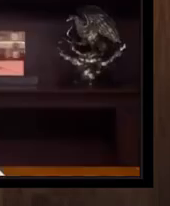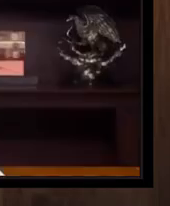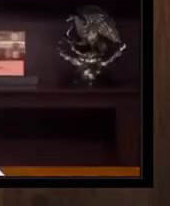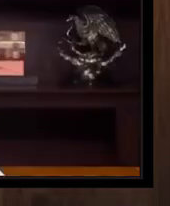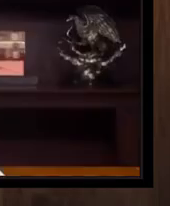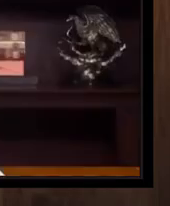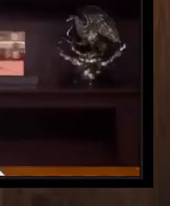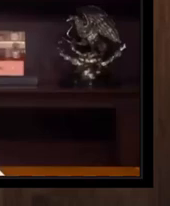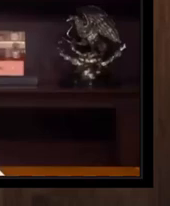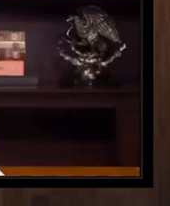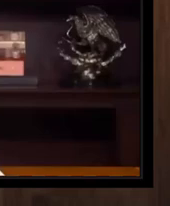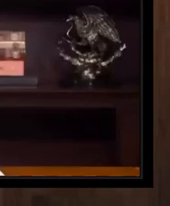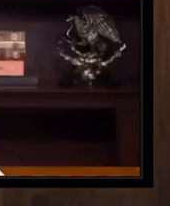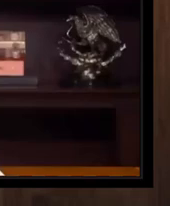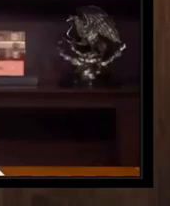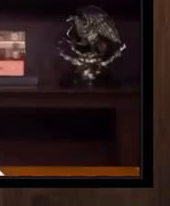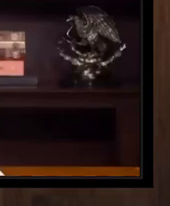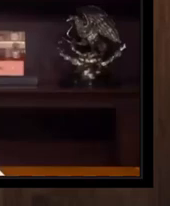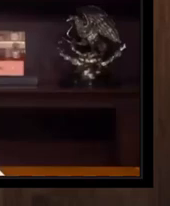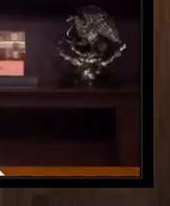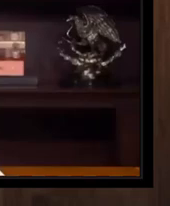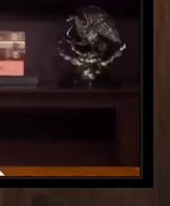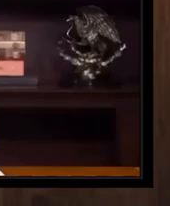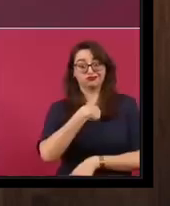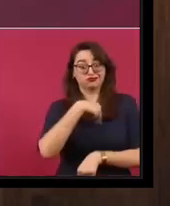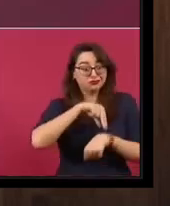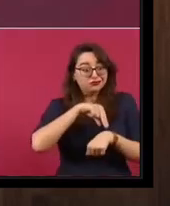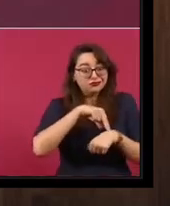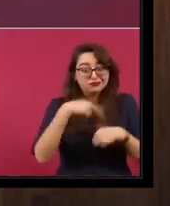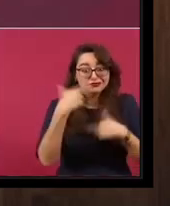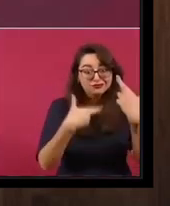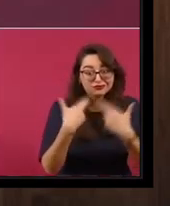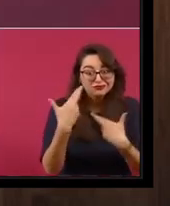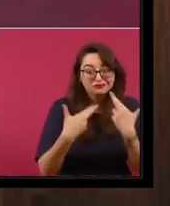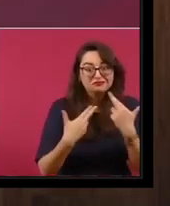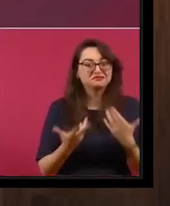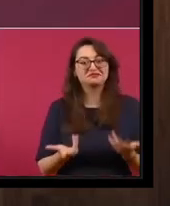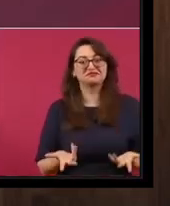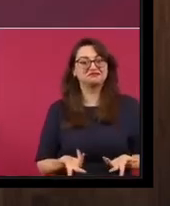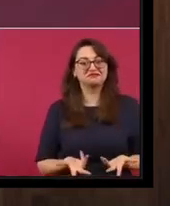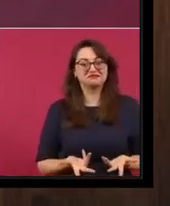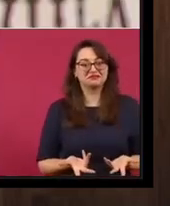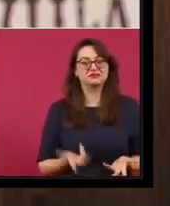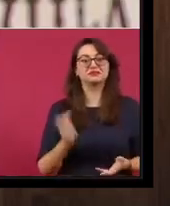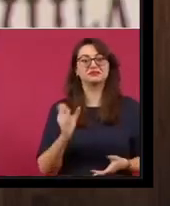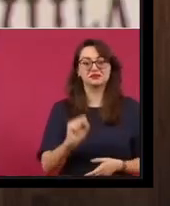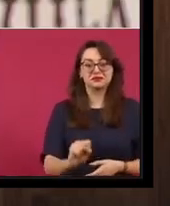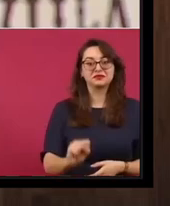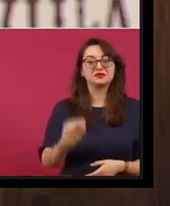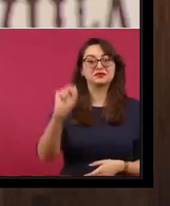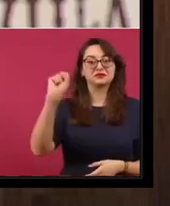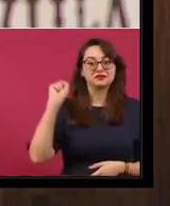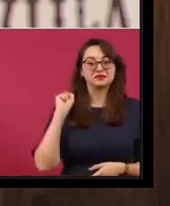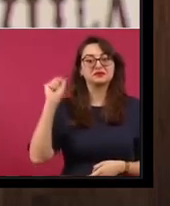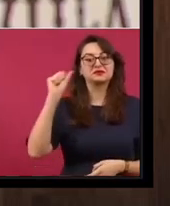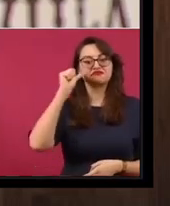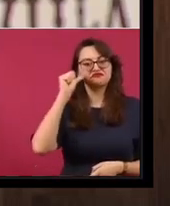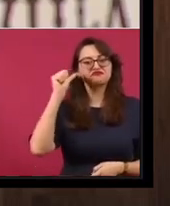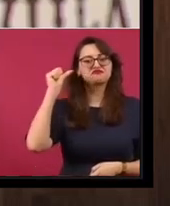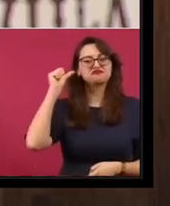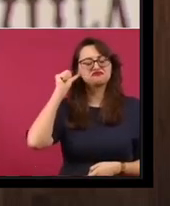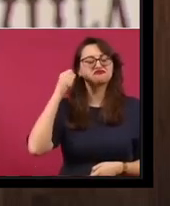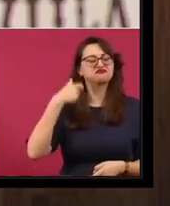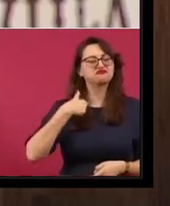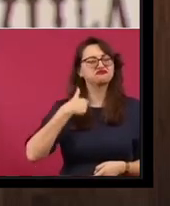son datos falsos de los medios locales. Segundo acto. Sale el secretario de Gobernación, Adán Augusto, a decir que López Obrador no se desmayó en